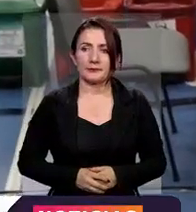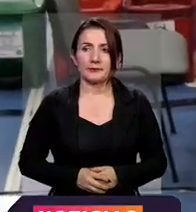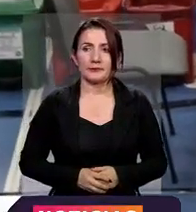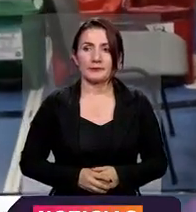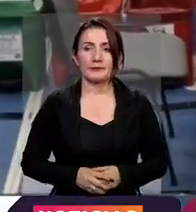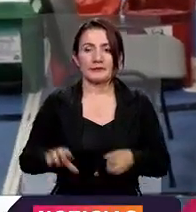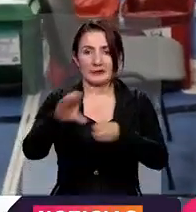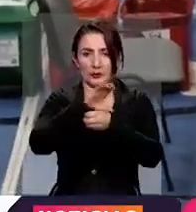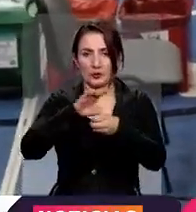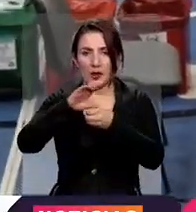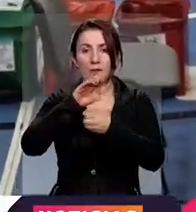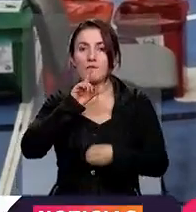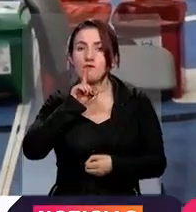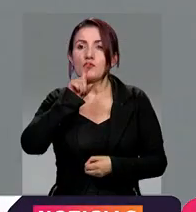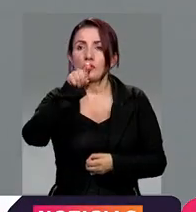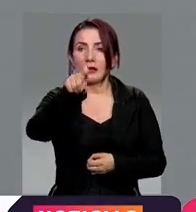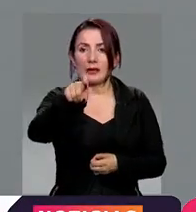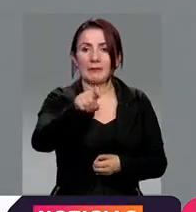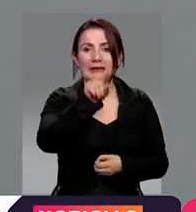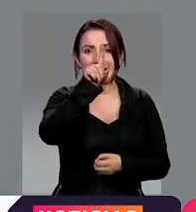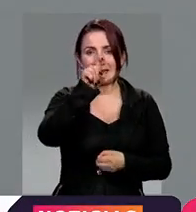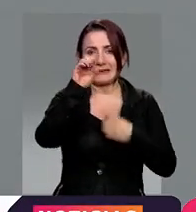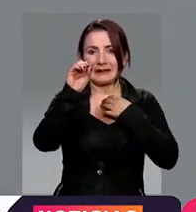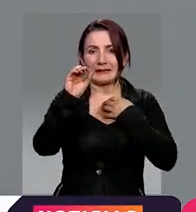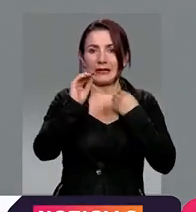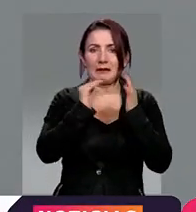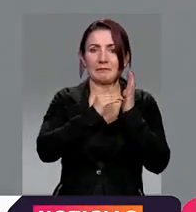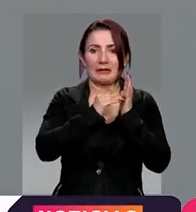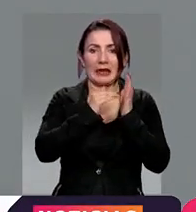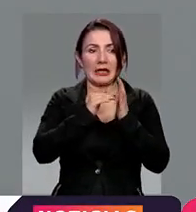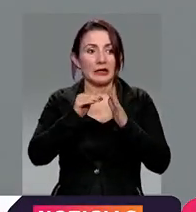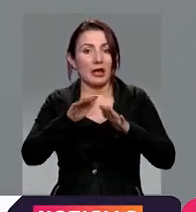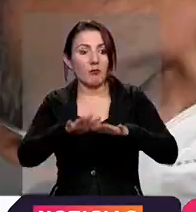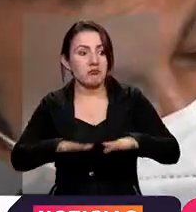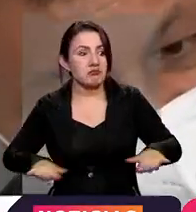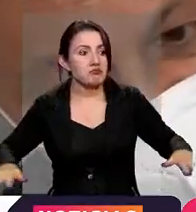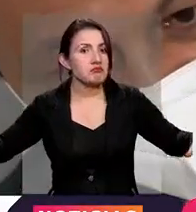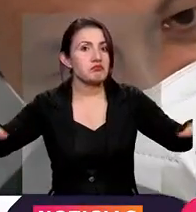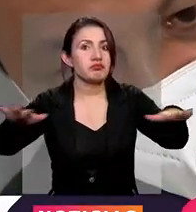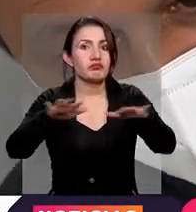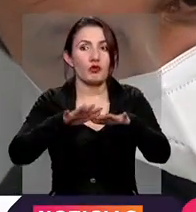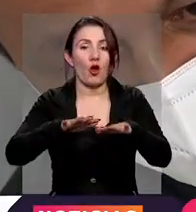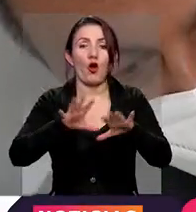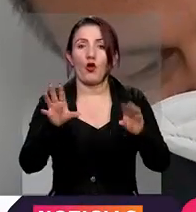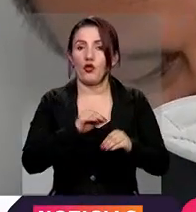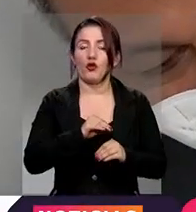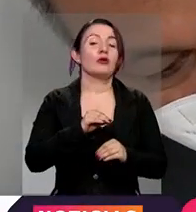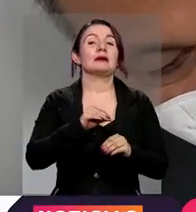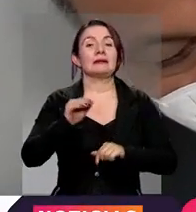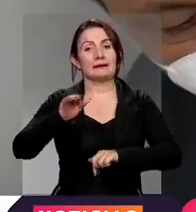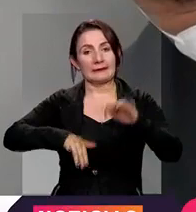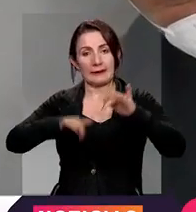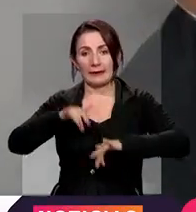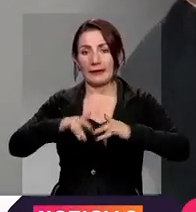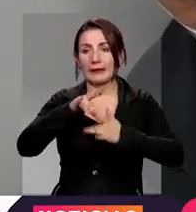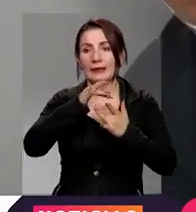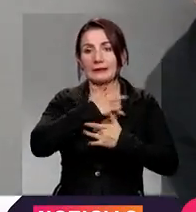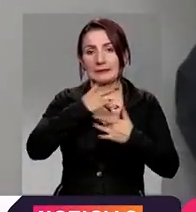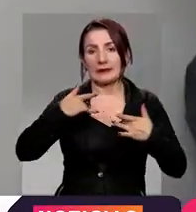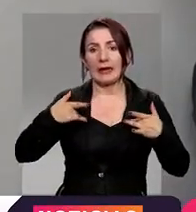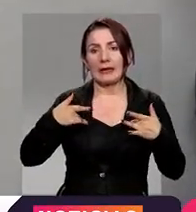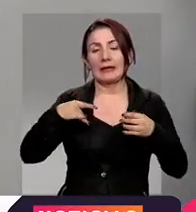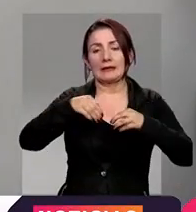La ciudad de Bucaramanga estaría a 60.000 personas de lograr la llamada inmunidad de rebaño, con las cifras que maneja la Secretaría de Salud en la